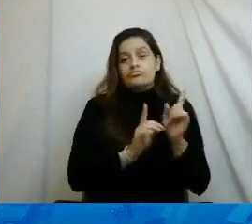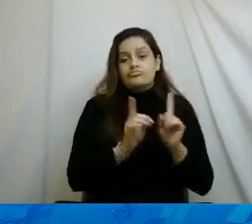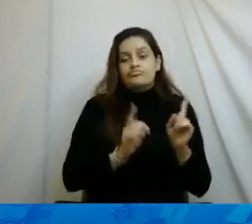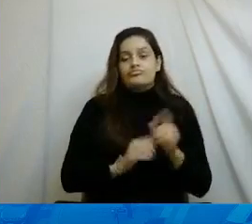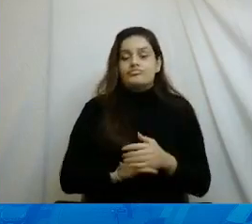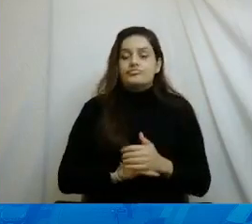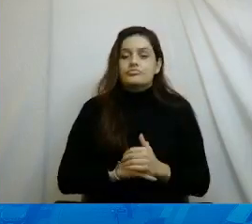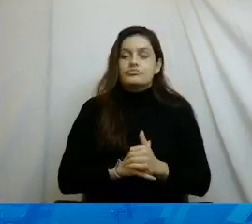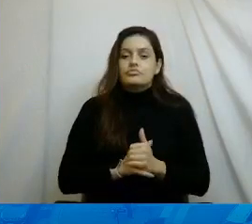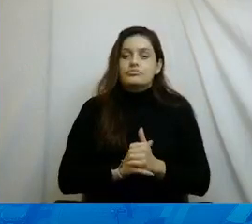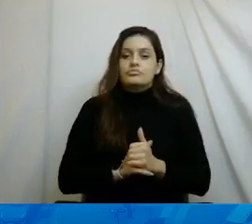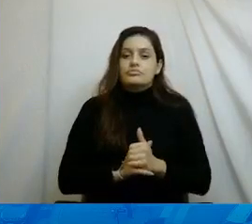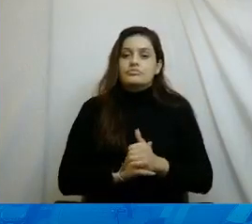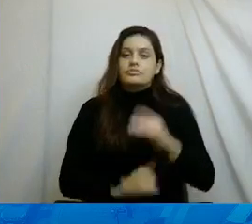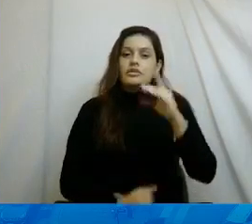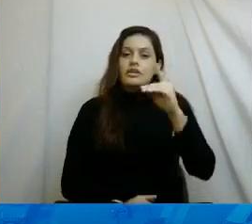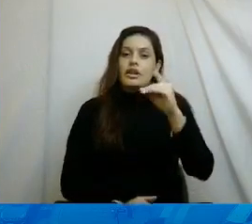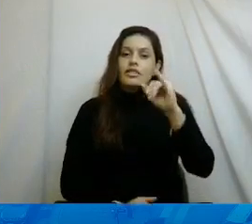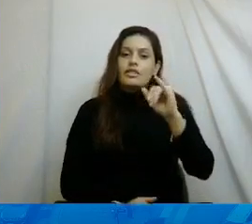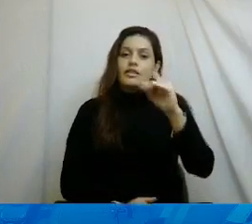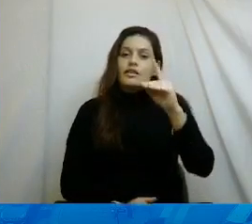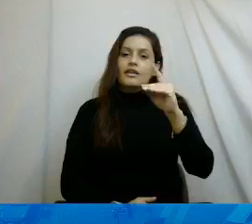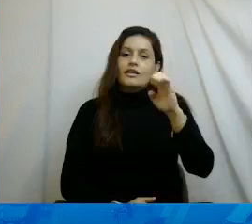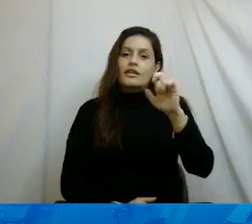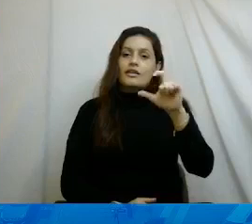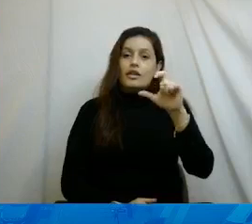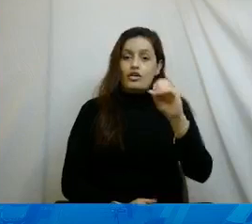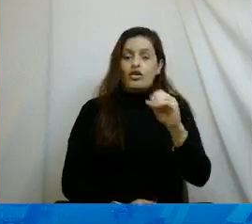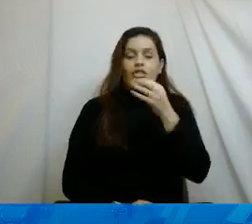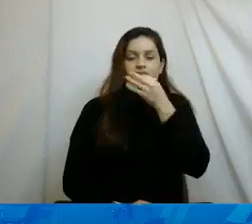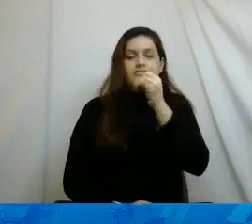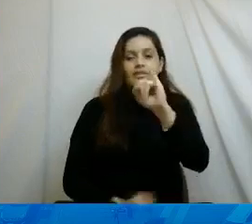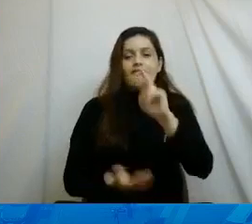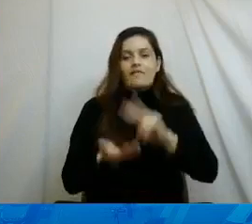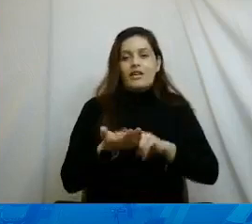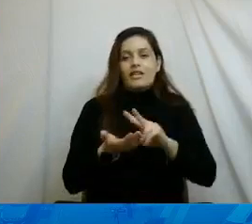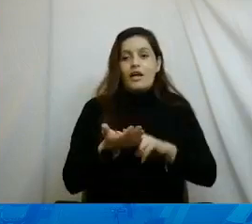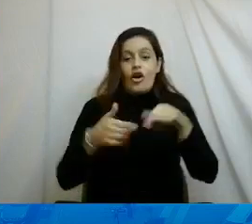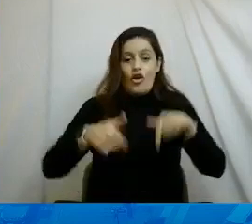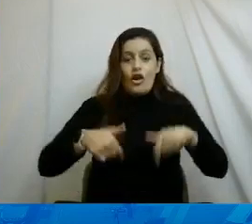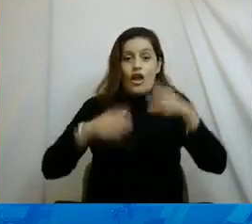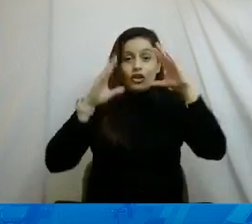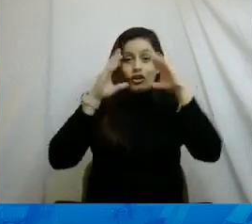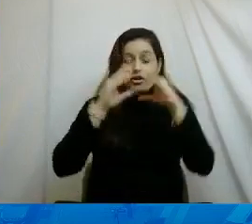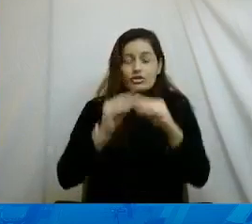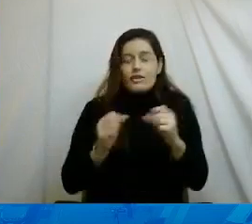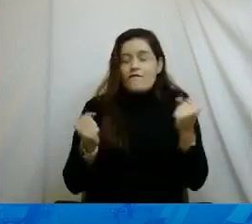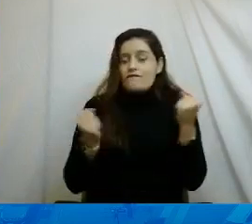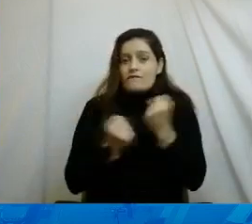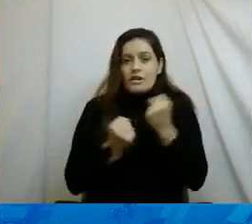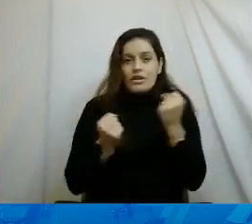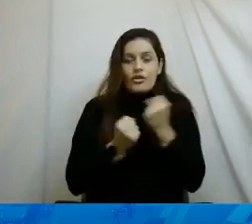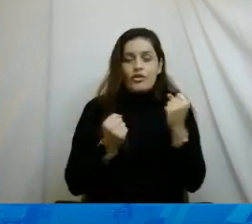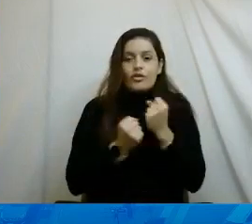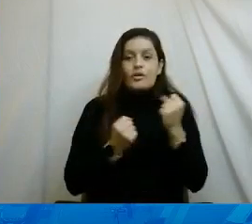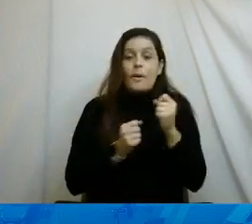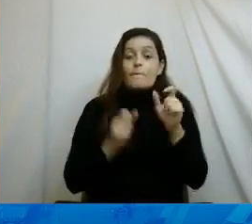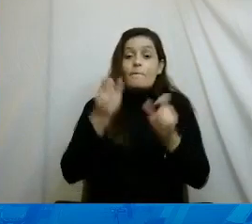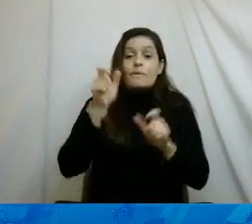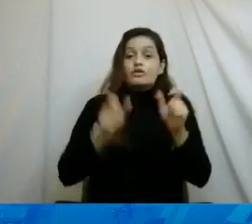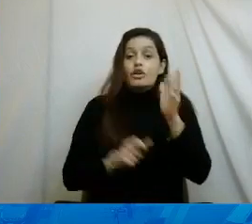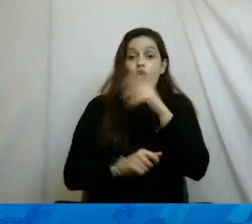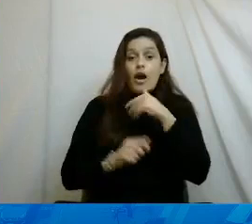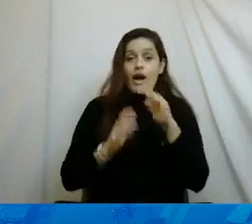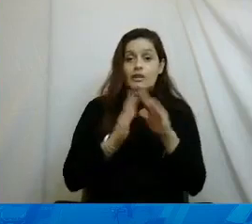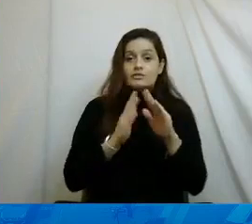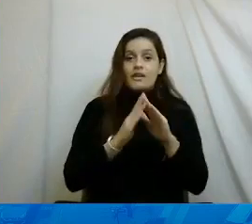Gracias, alcaldesa. Efectivamente, estos días han sido muy helados, ¿cierto? Todos hemos resentido eso, y las personas en situación de calle con